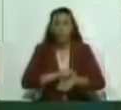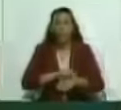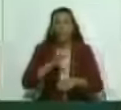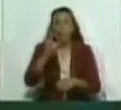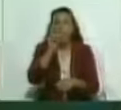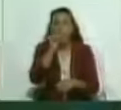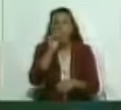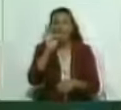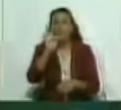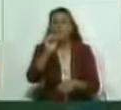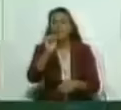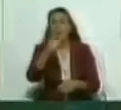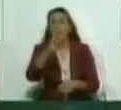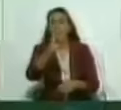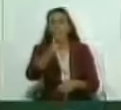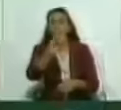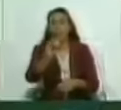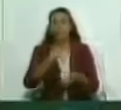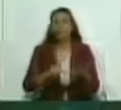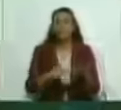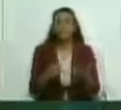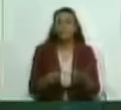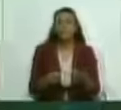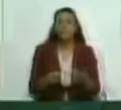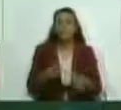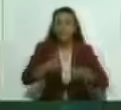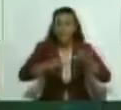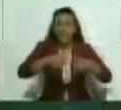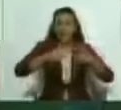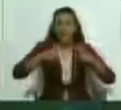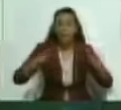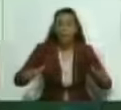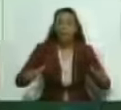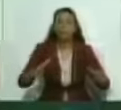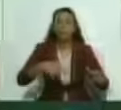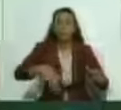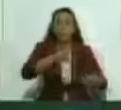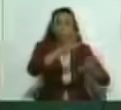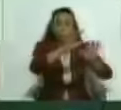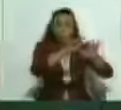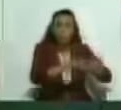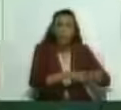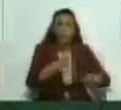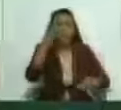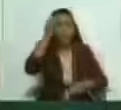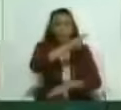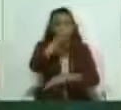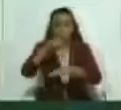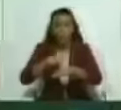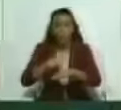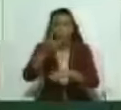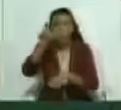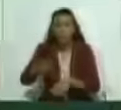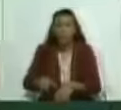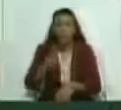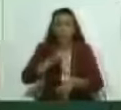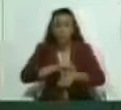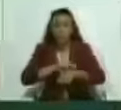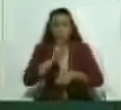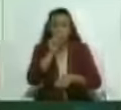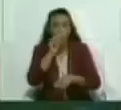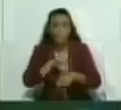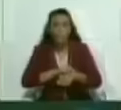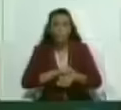Fabio Zabarce, el secretario general del Consejo Nacional Electoral, el doctor